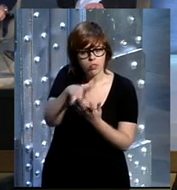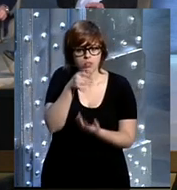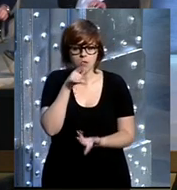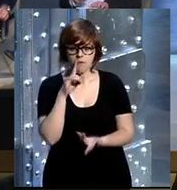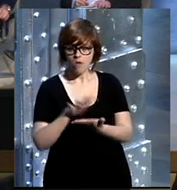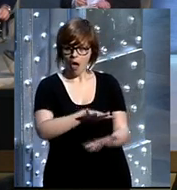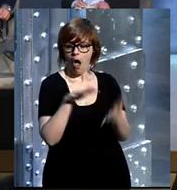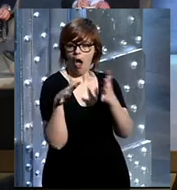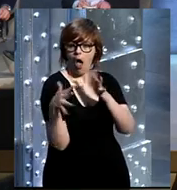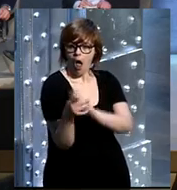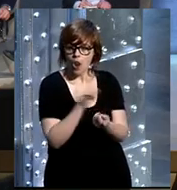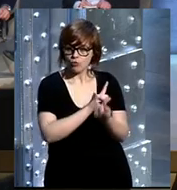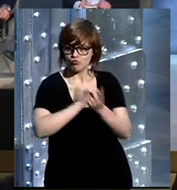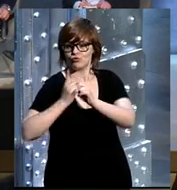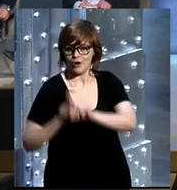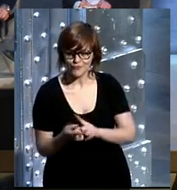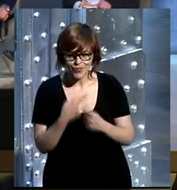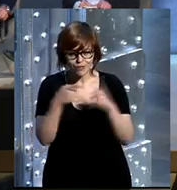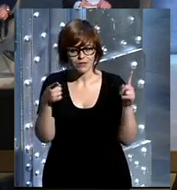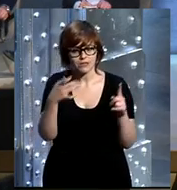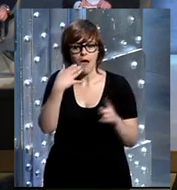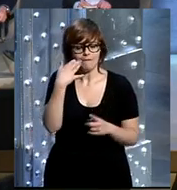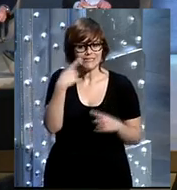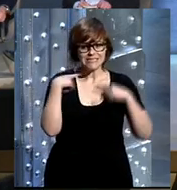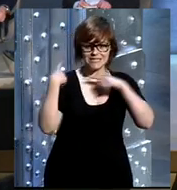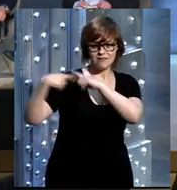si hay dos tradiciones distintas,